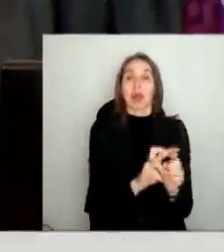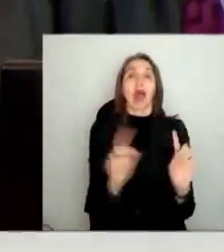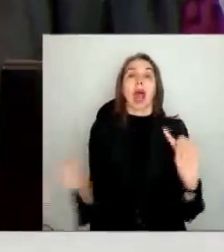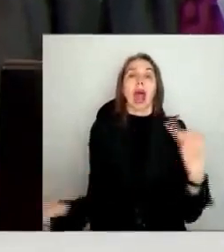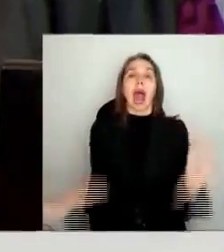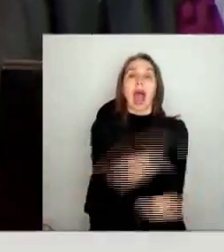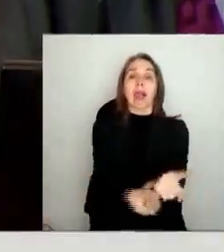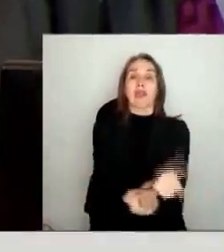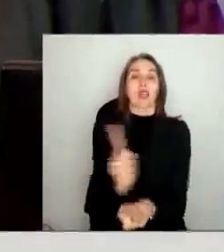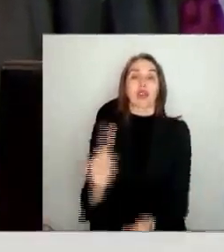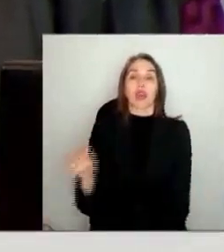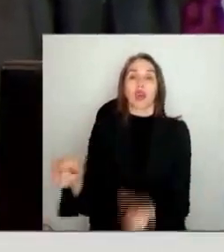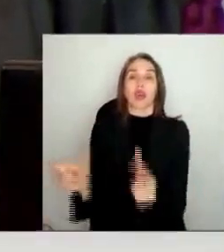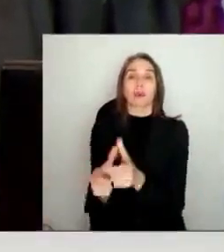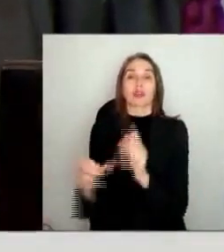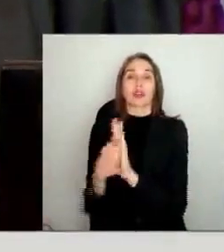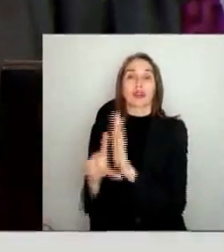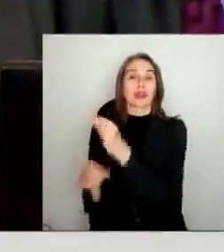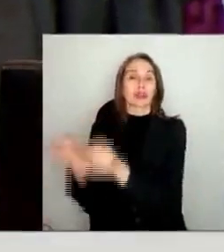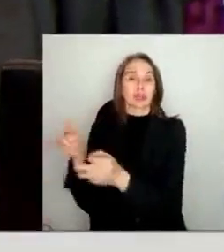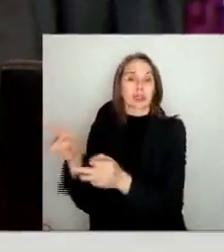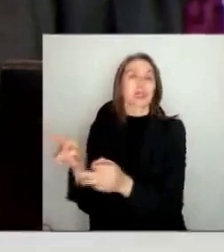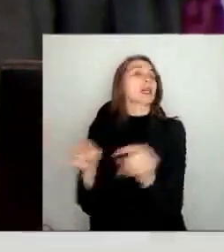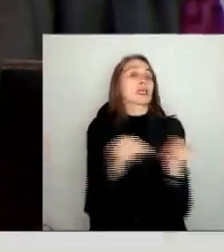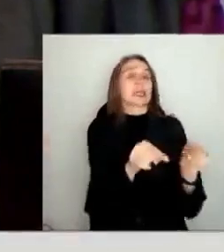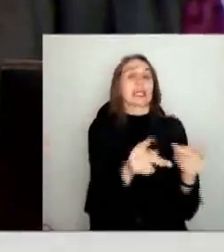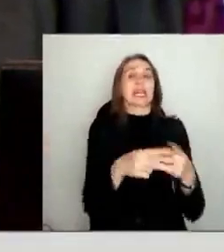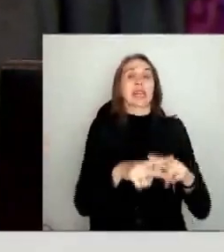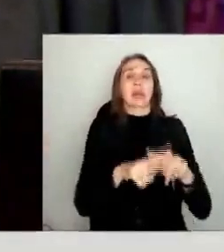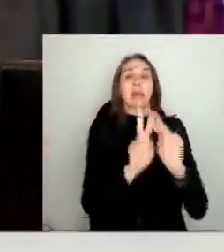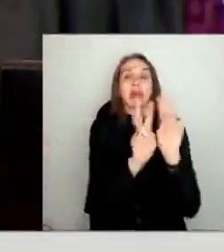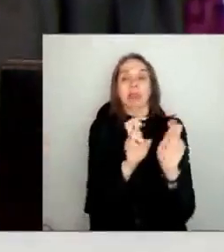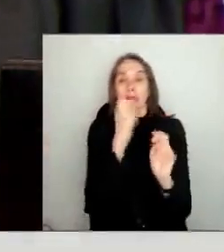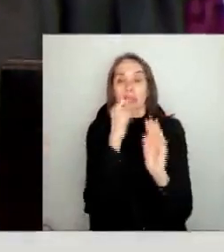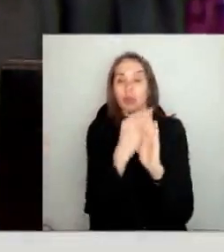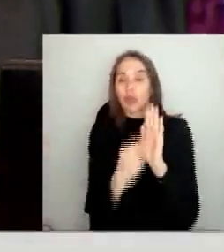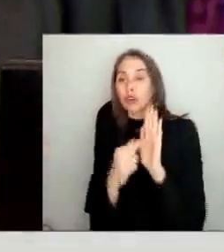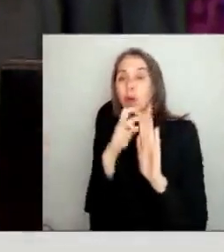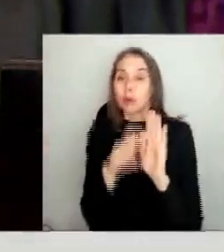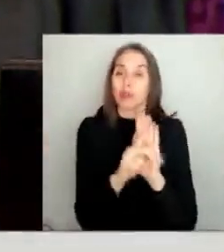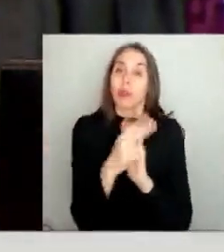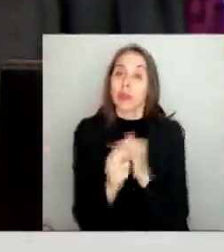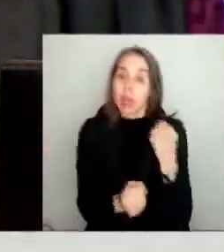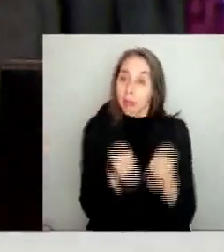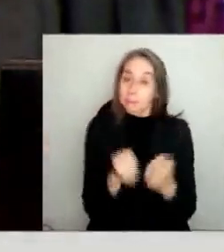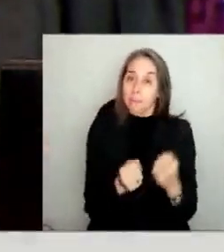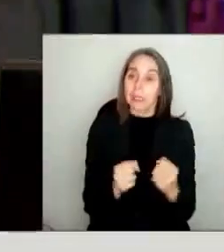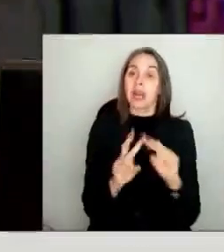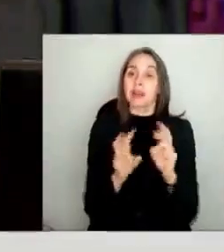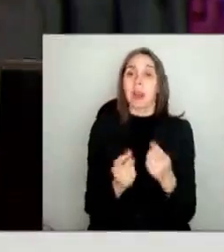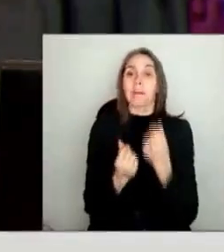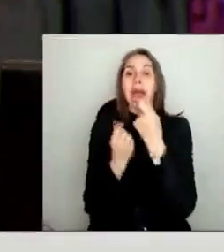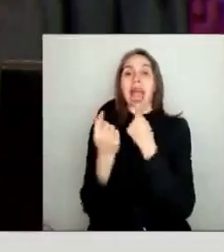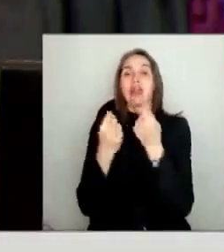Constitución creo que ahí ven los temas técnicos que ven no solo los temas de empresas sino que también los temas de la economía en general